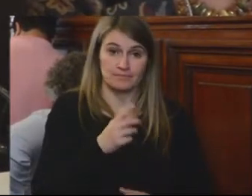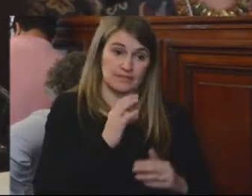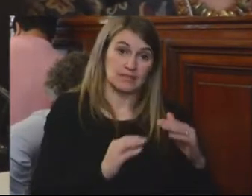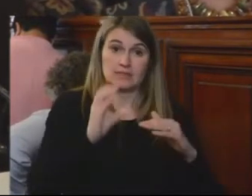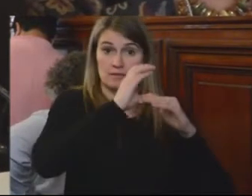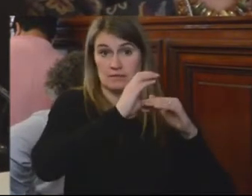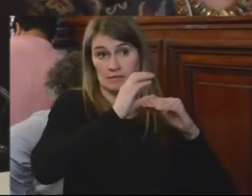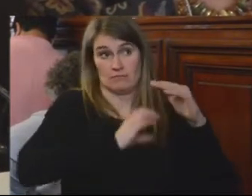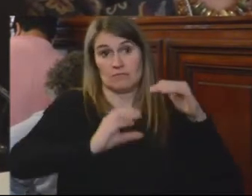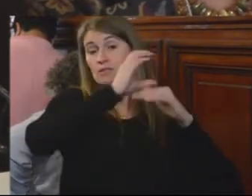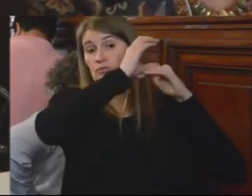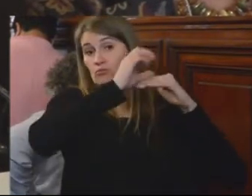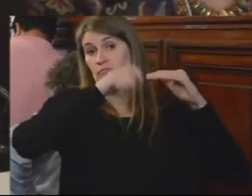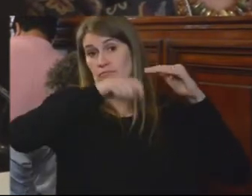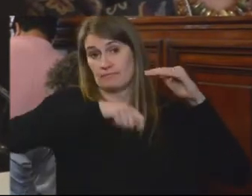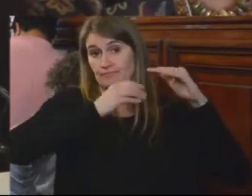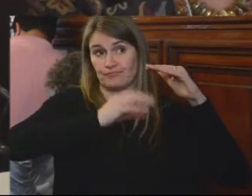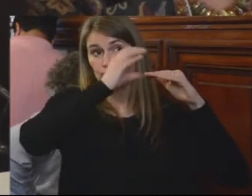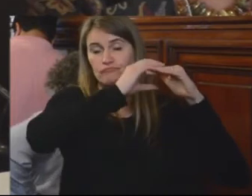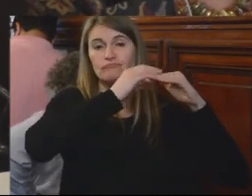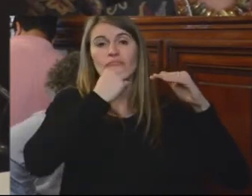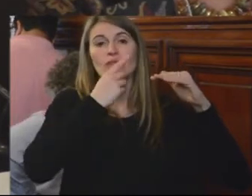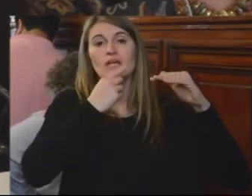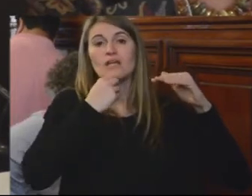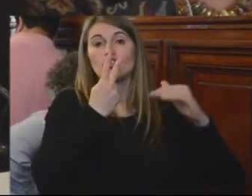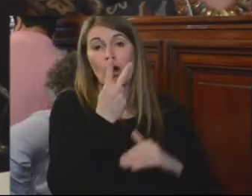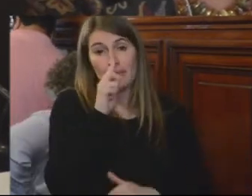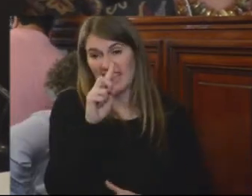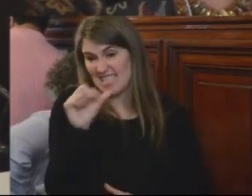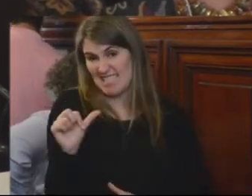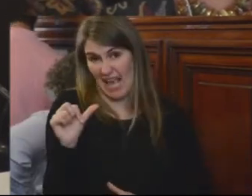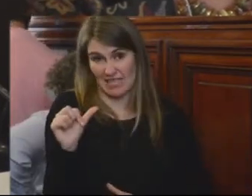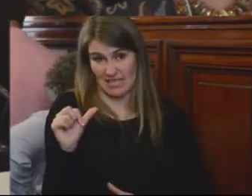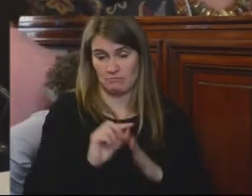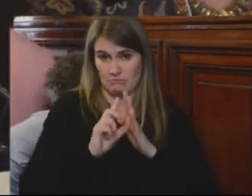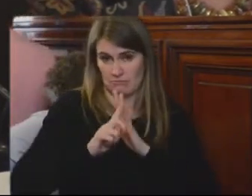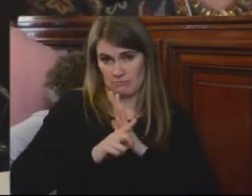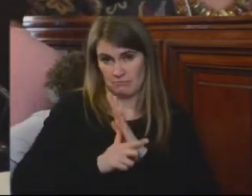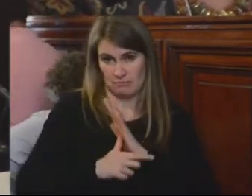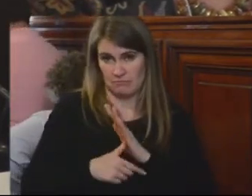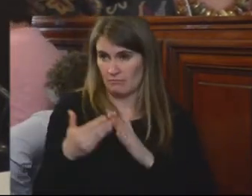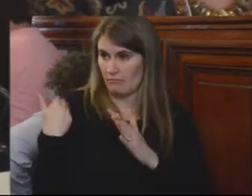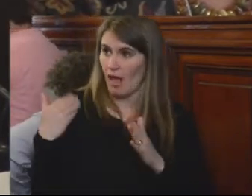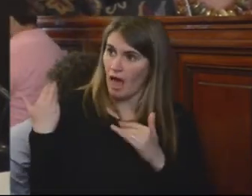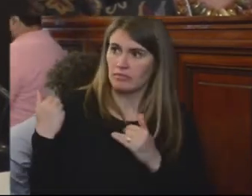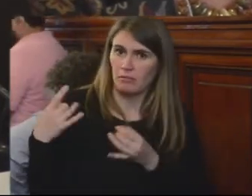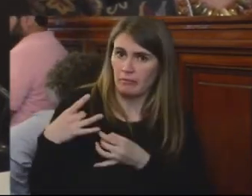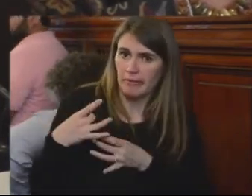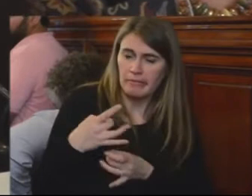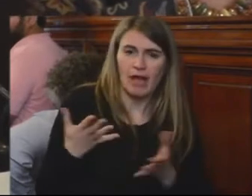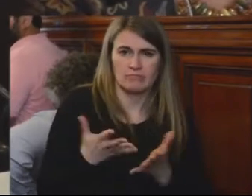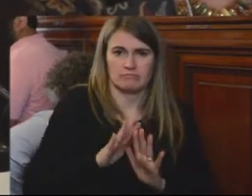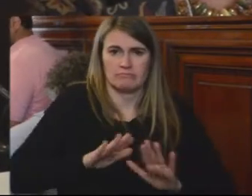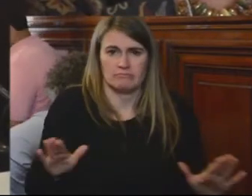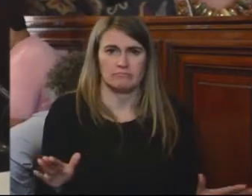la cámara de casación en 2016 se retrocedió claramente en los estándares aplicables al juzgamiento de esta